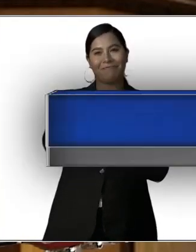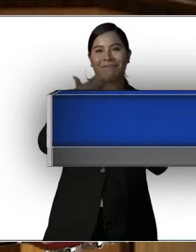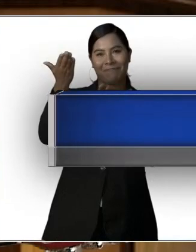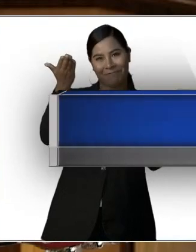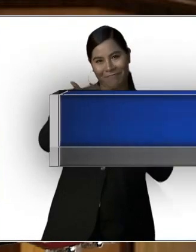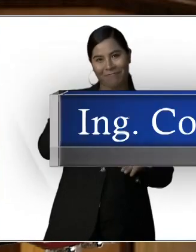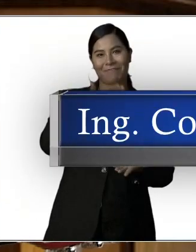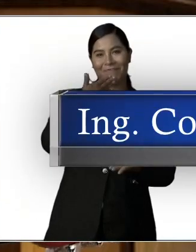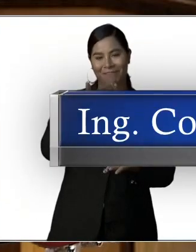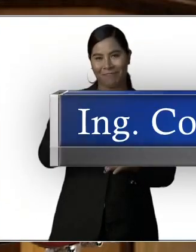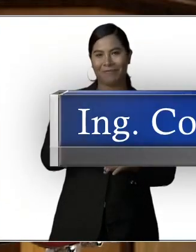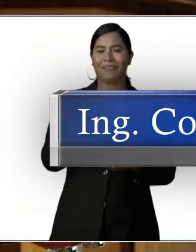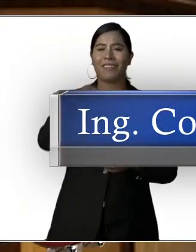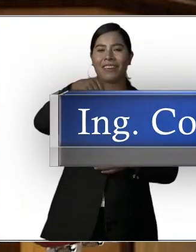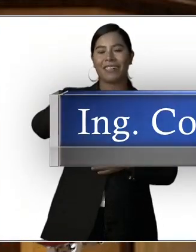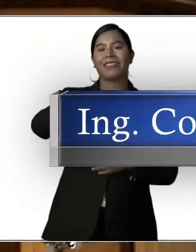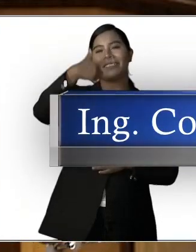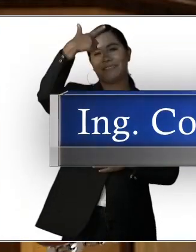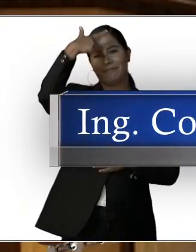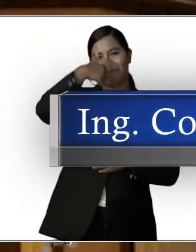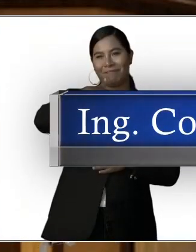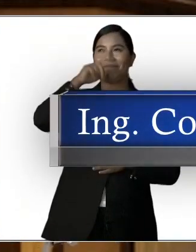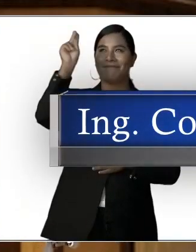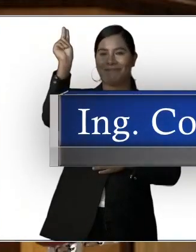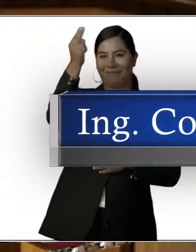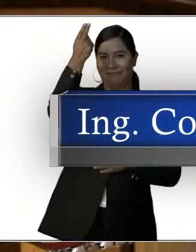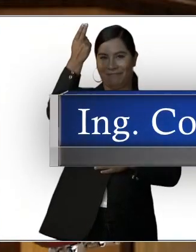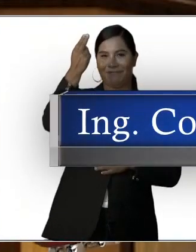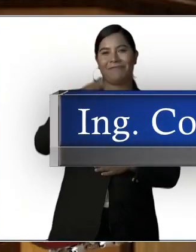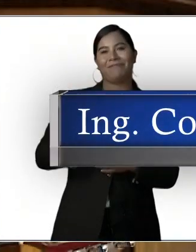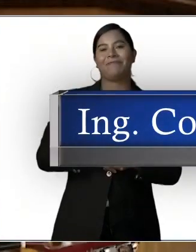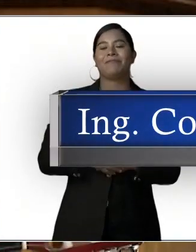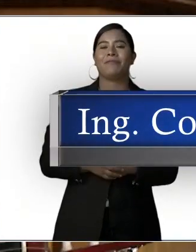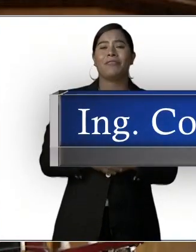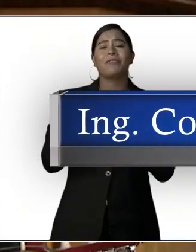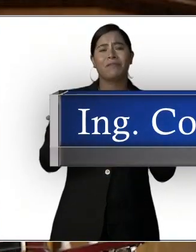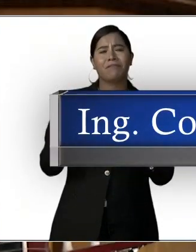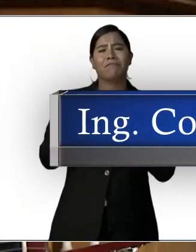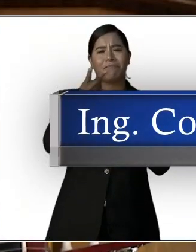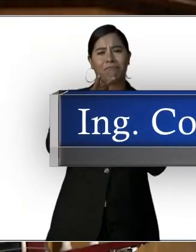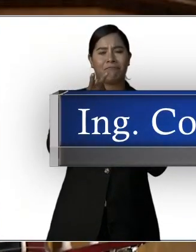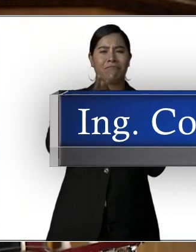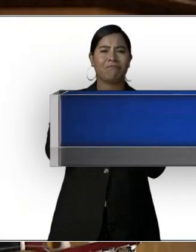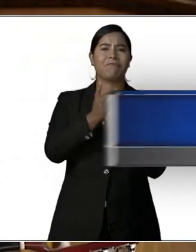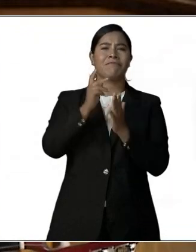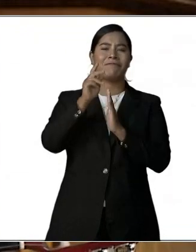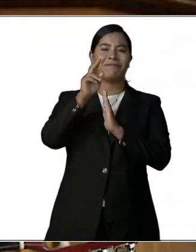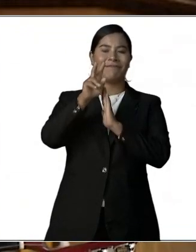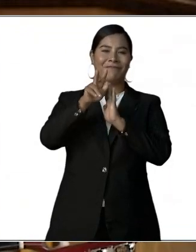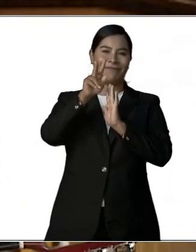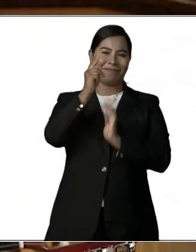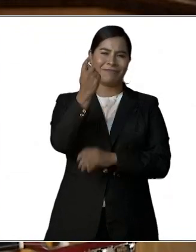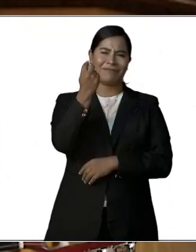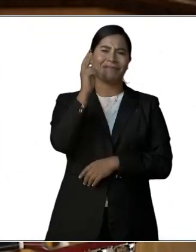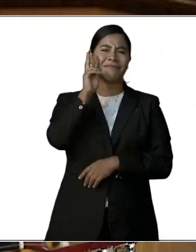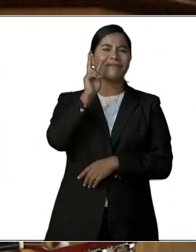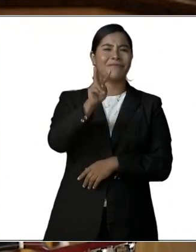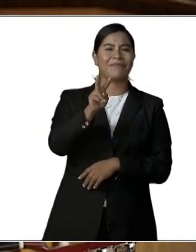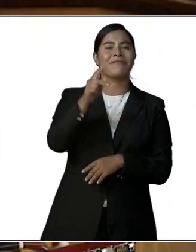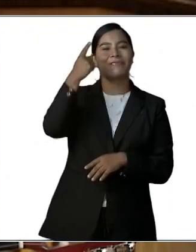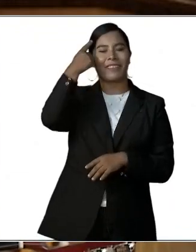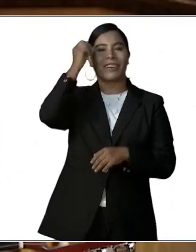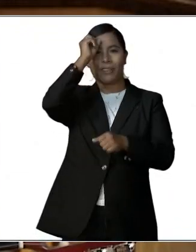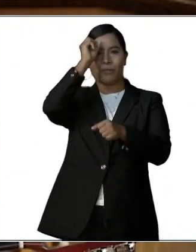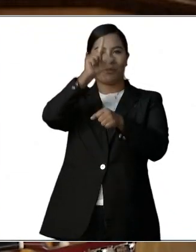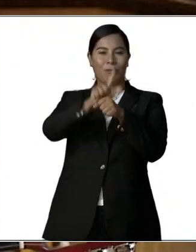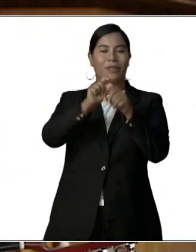cordial de las bienvenidas a este su programa Velada Universitaria, un programa de la Dirección de Difusión Cultural en el que queremos compartir